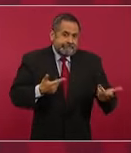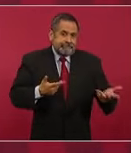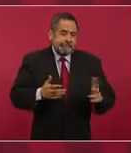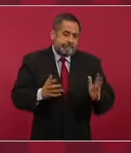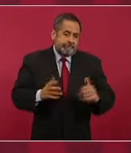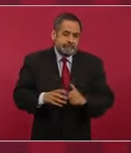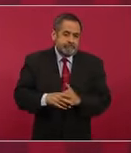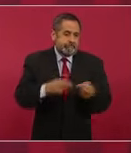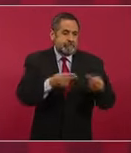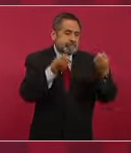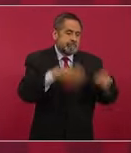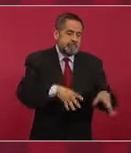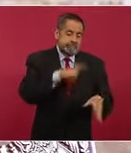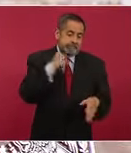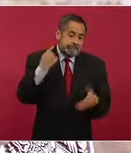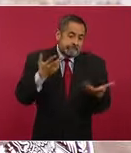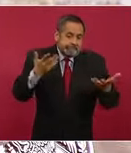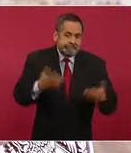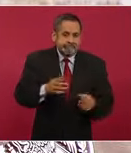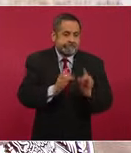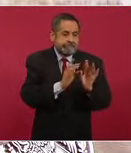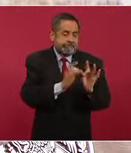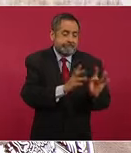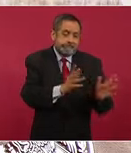su negocio,